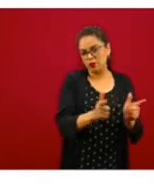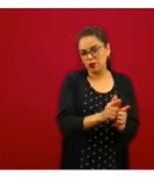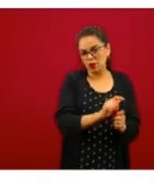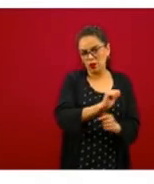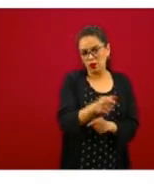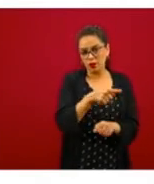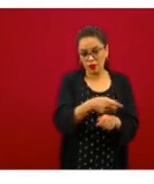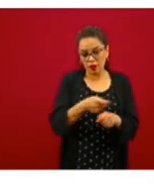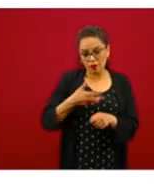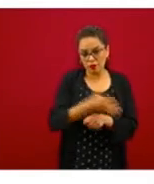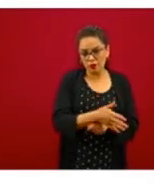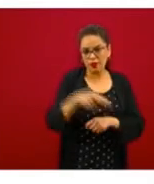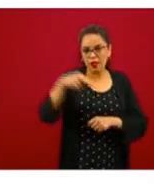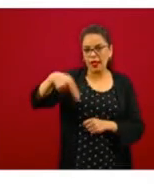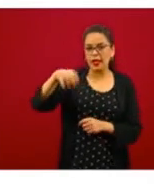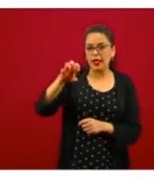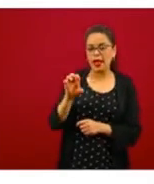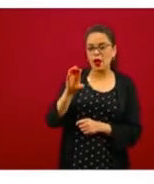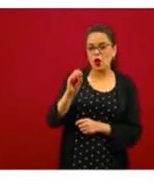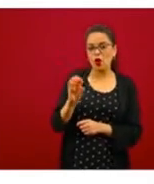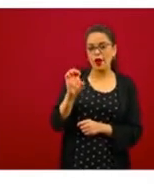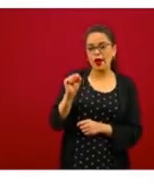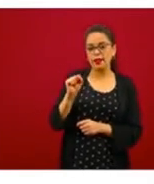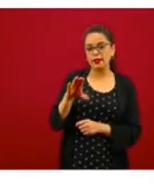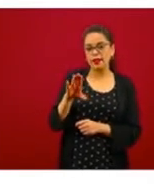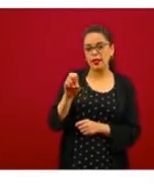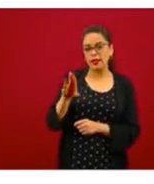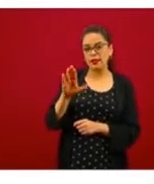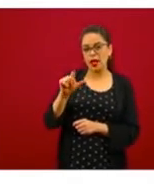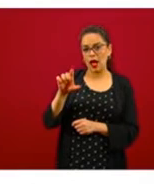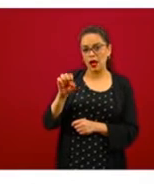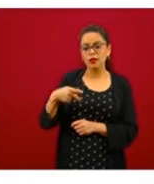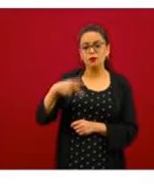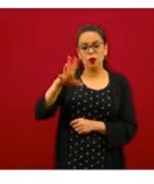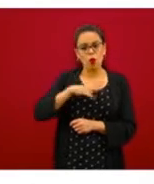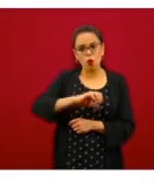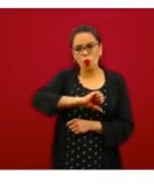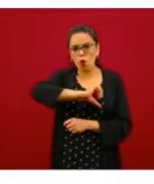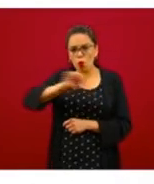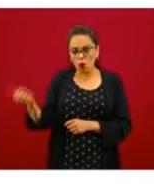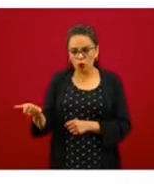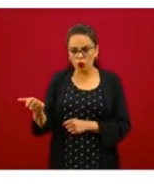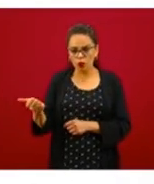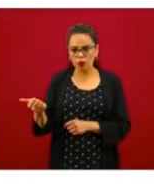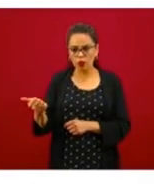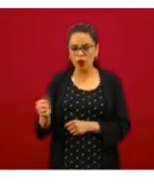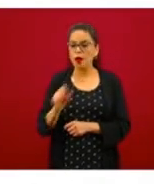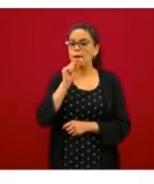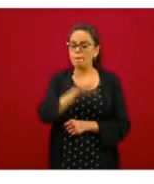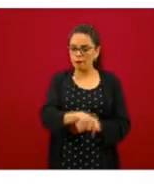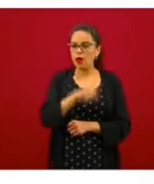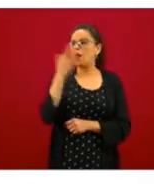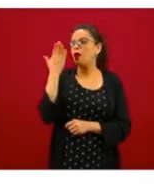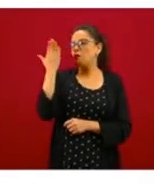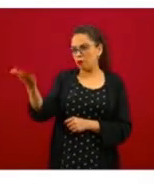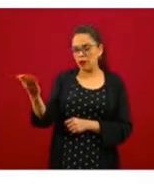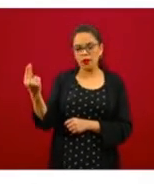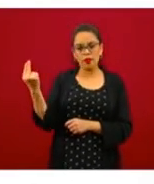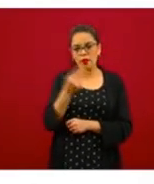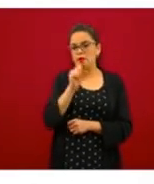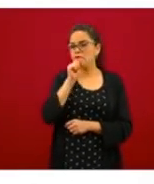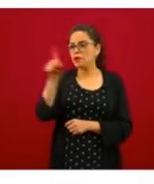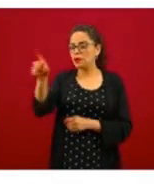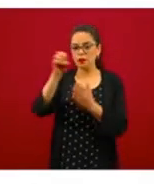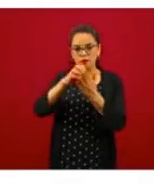que other hemos llamado neoesenciales. groups. Pero hay These esenciales are the que new también nos essential están ones, but we have solicitando que hagan previous este mismo essential procedimiento ones